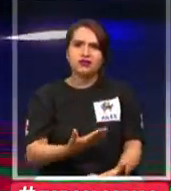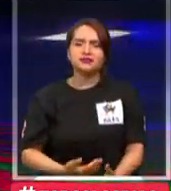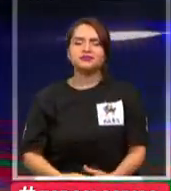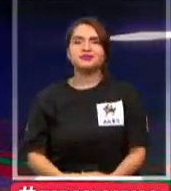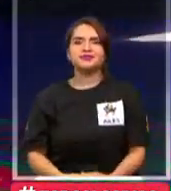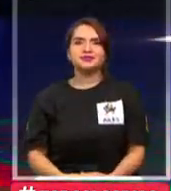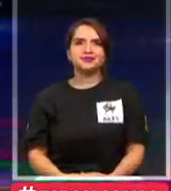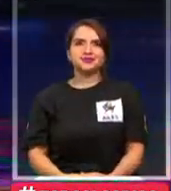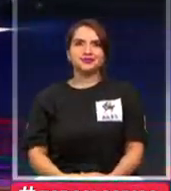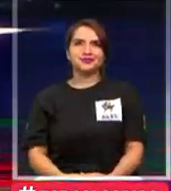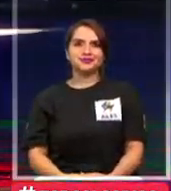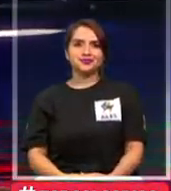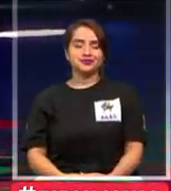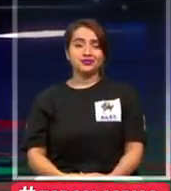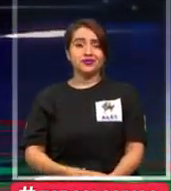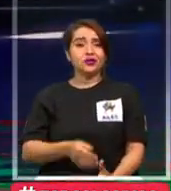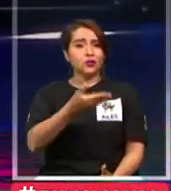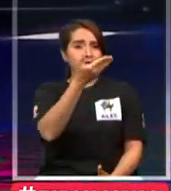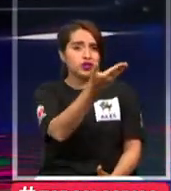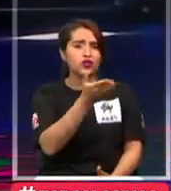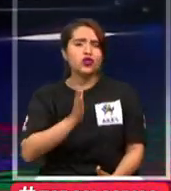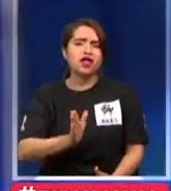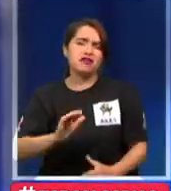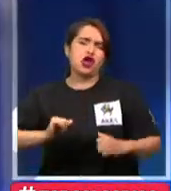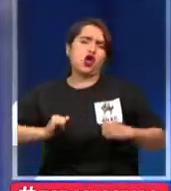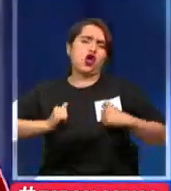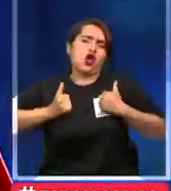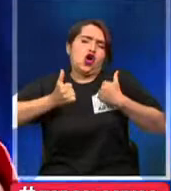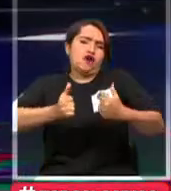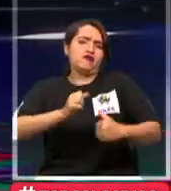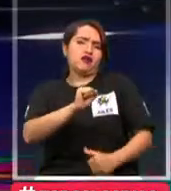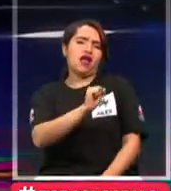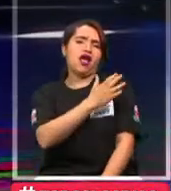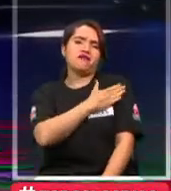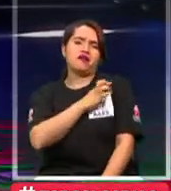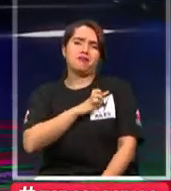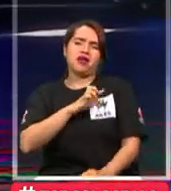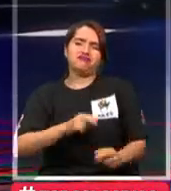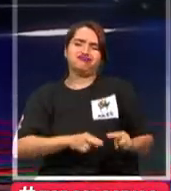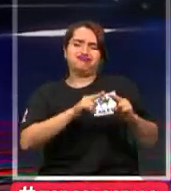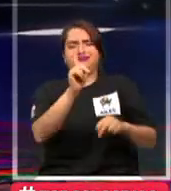ver. ¿Eh? Usted aún es muy niño para la AFP. Sí.